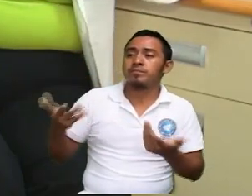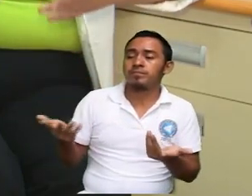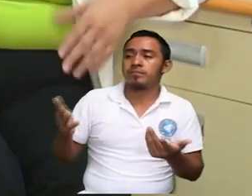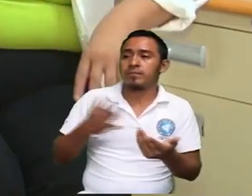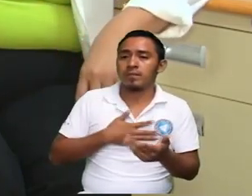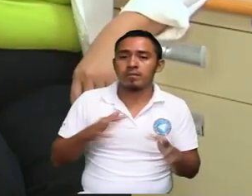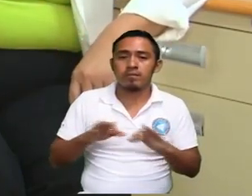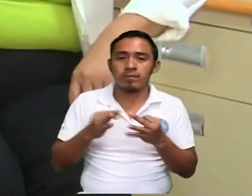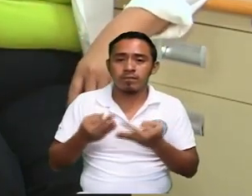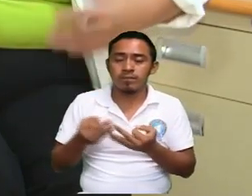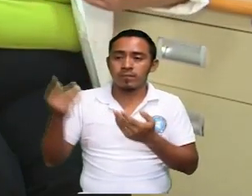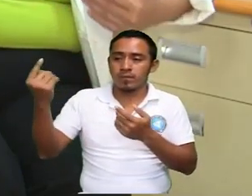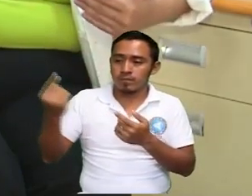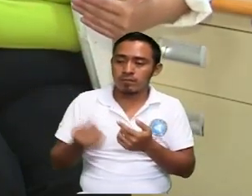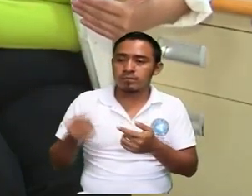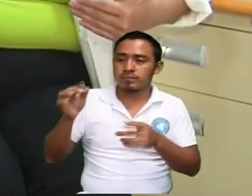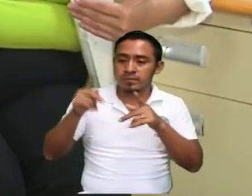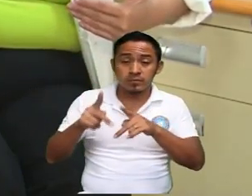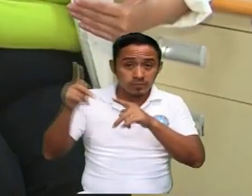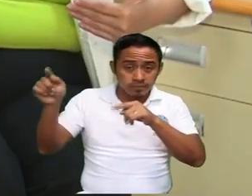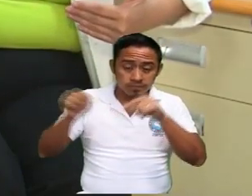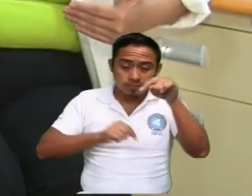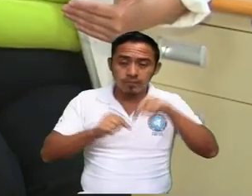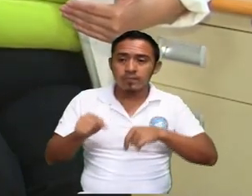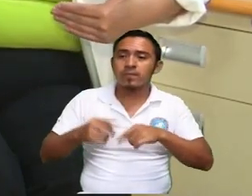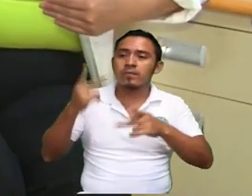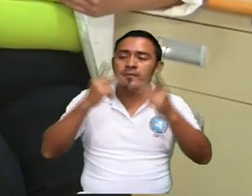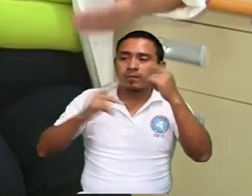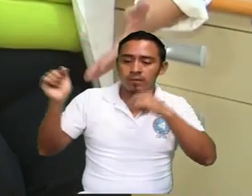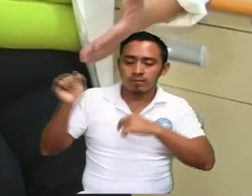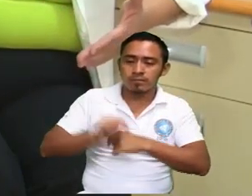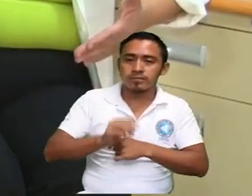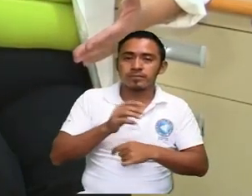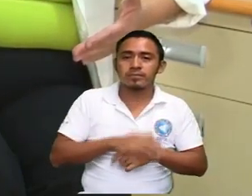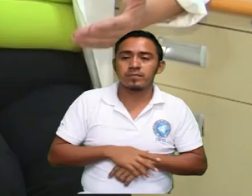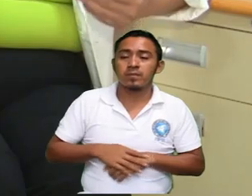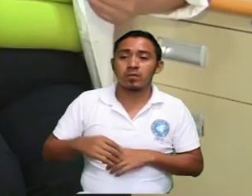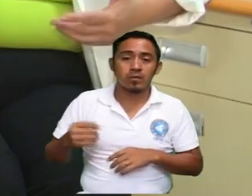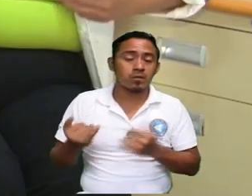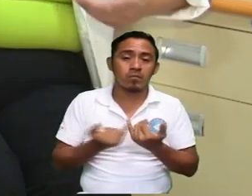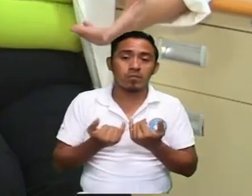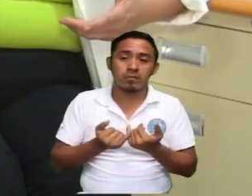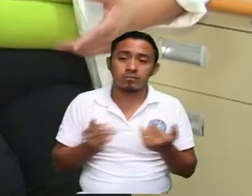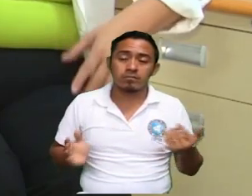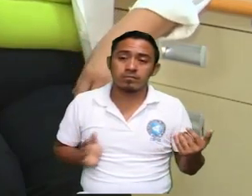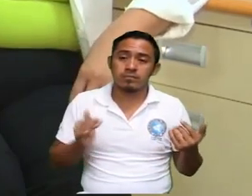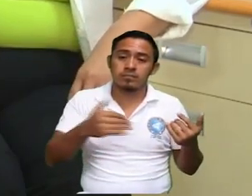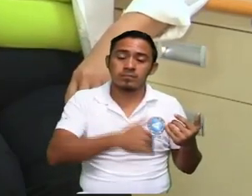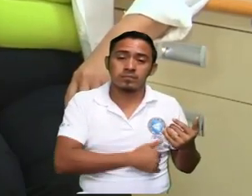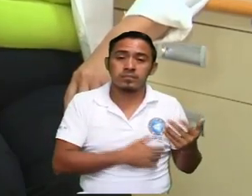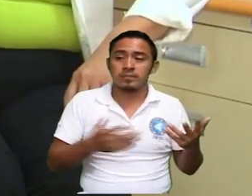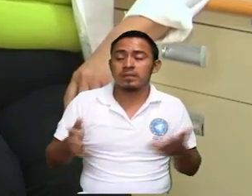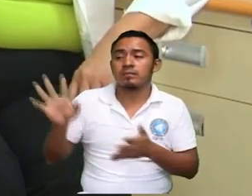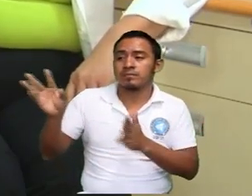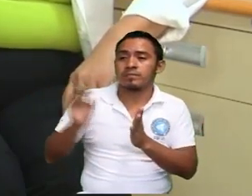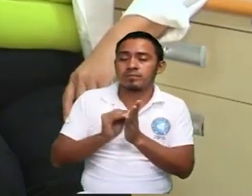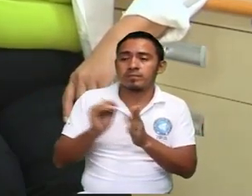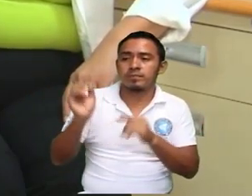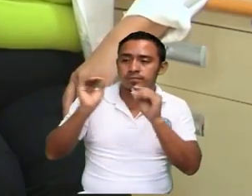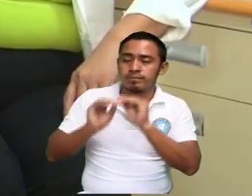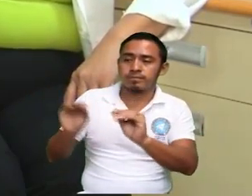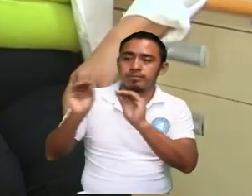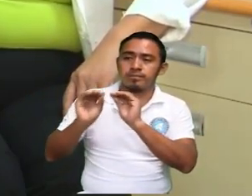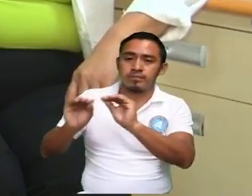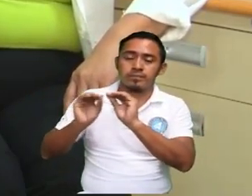le asignó una familia. Entonces la familia que vino, entonces ellos le asignaron. Entonces nosotros los preparamos a